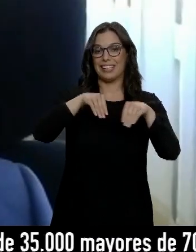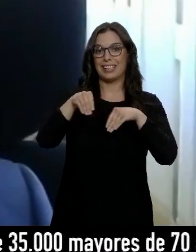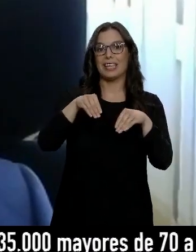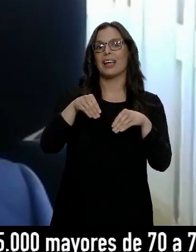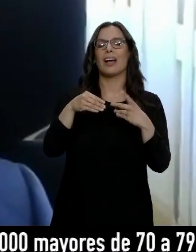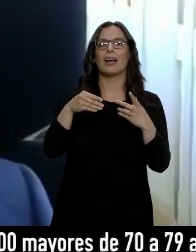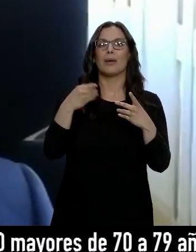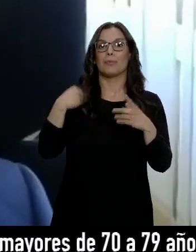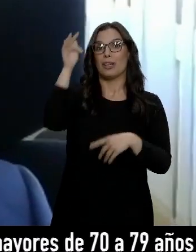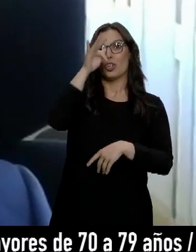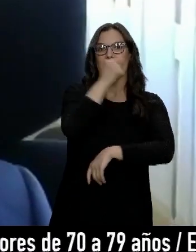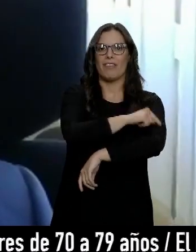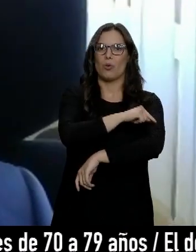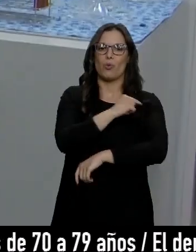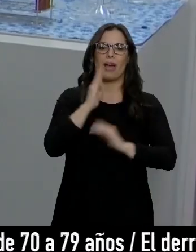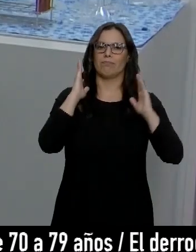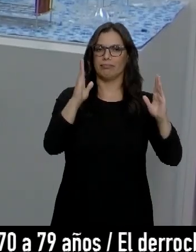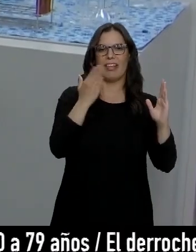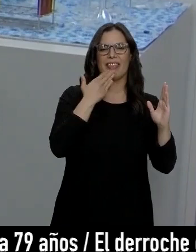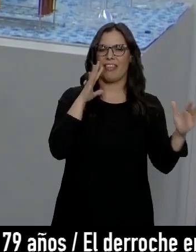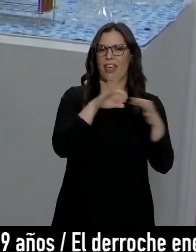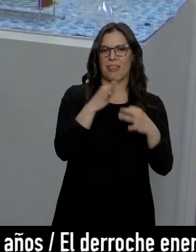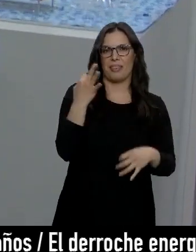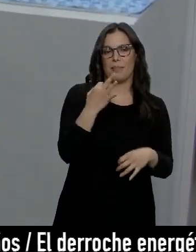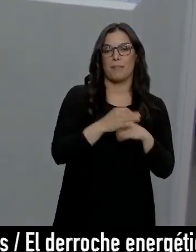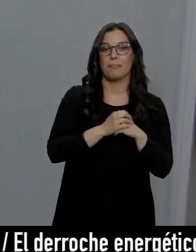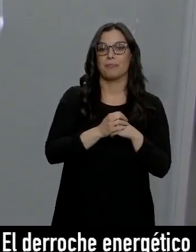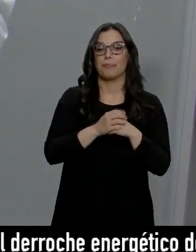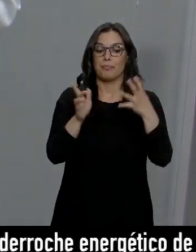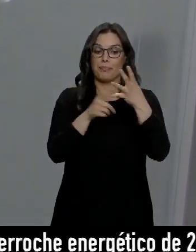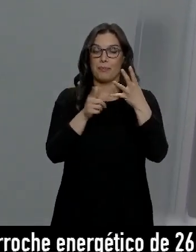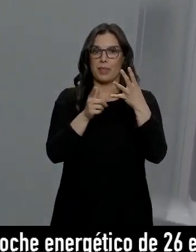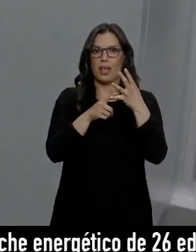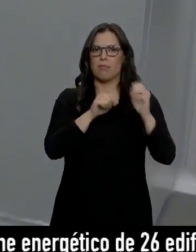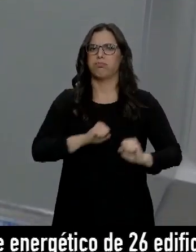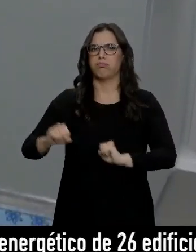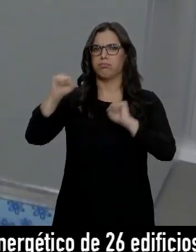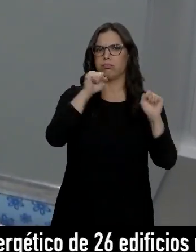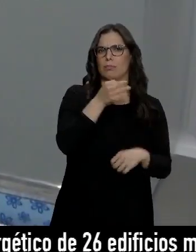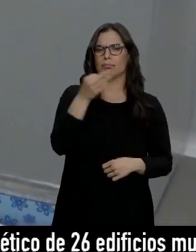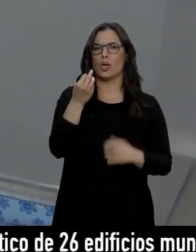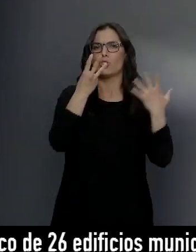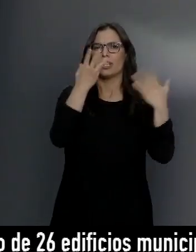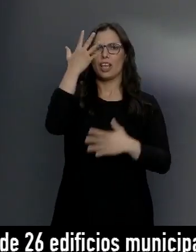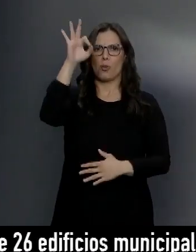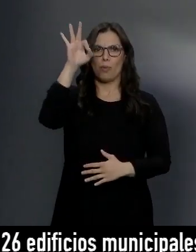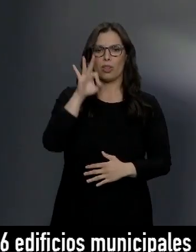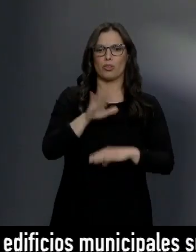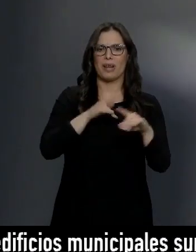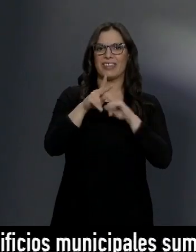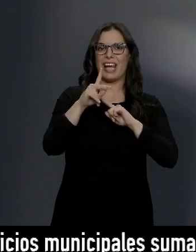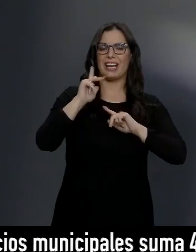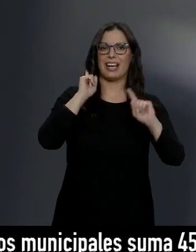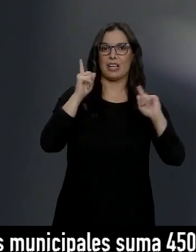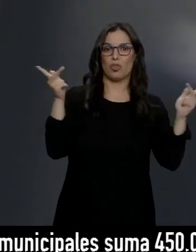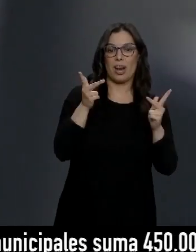de la actividad vacunal se quede en esa franja de edad. Su eficacia es superior al 85% para prevenir casos graves y para